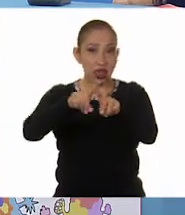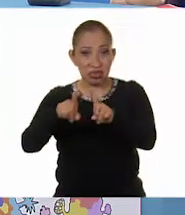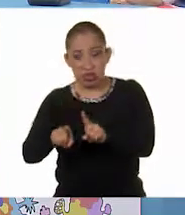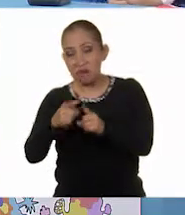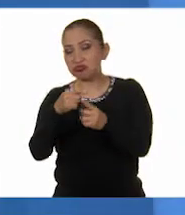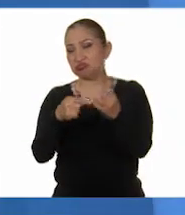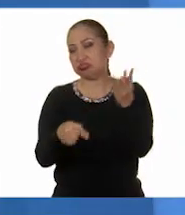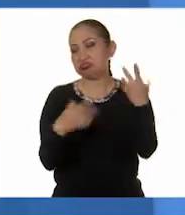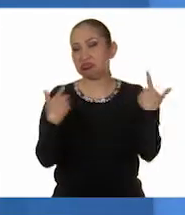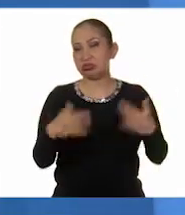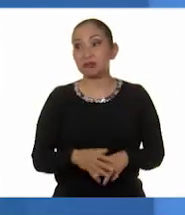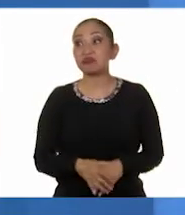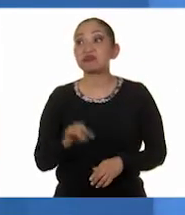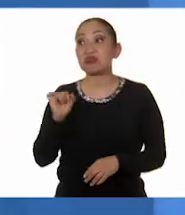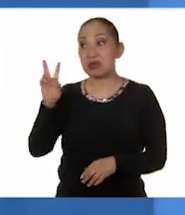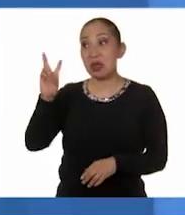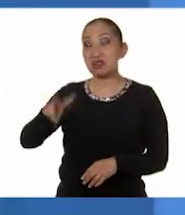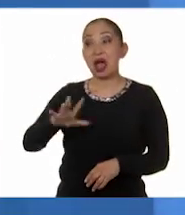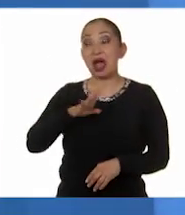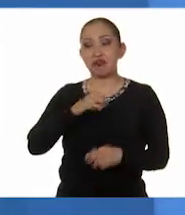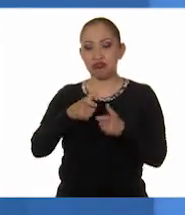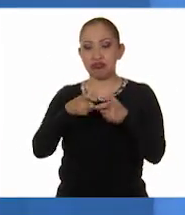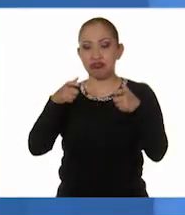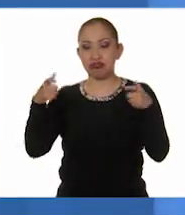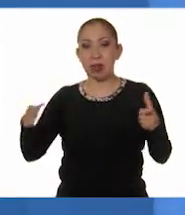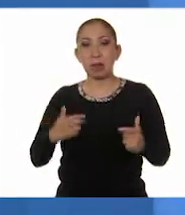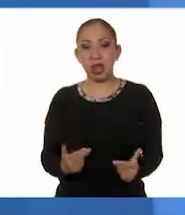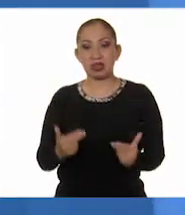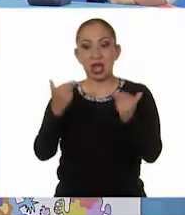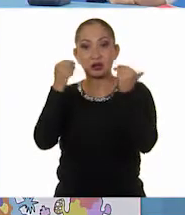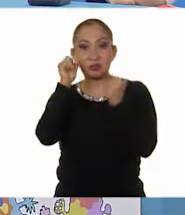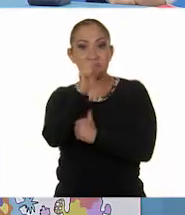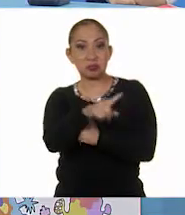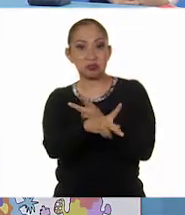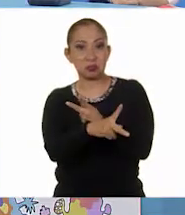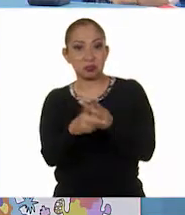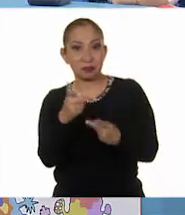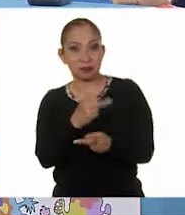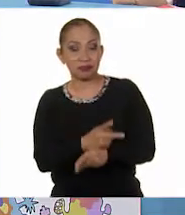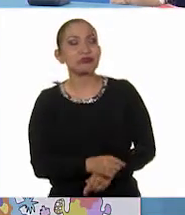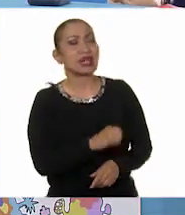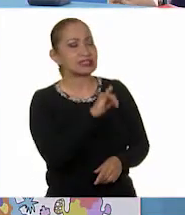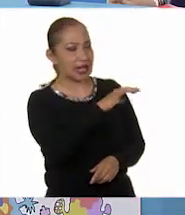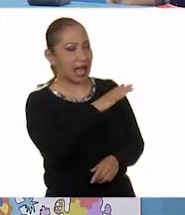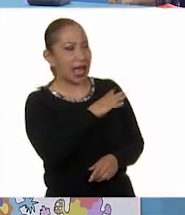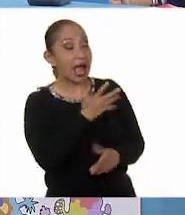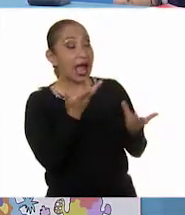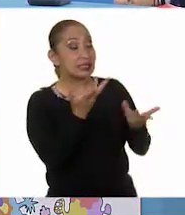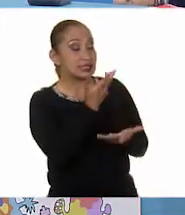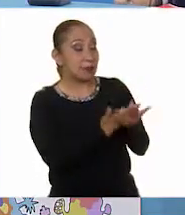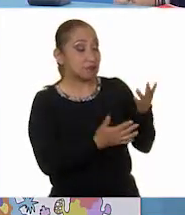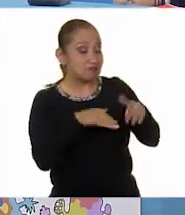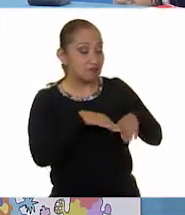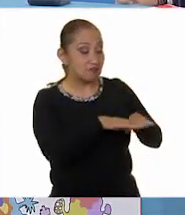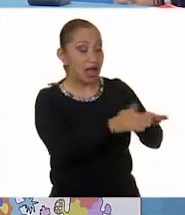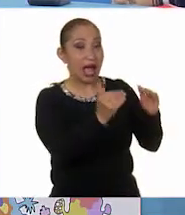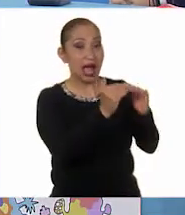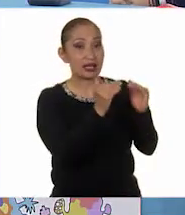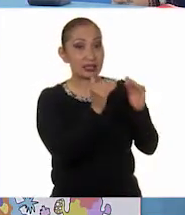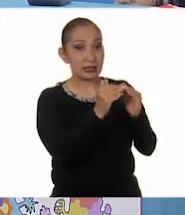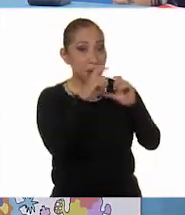etcétera. Sí, vaya que ha surgido un nuevo mercado para estos productos. Bien sea elaboren en casa sus cubrebocas o